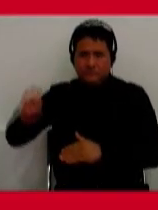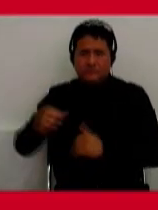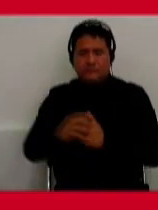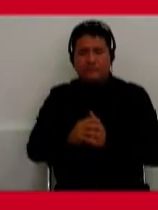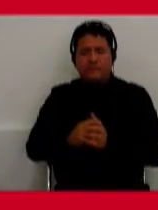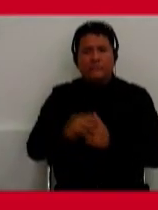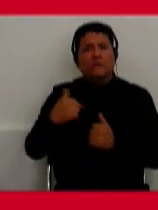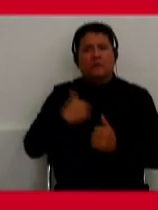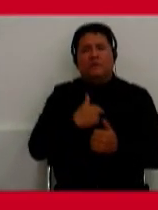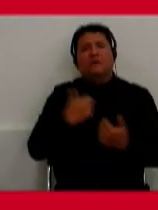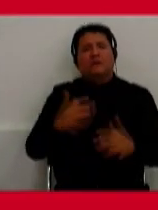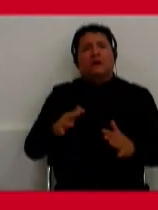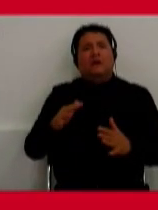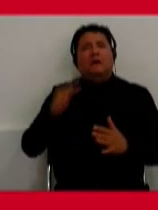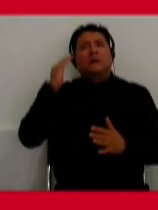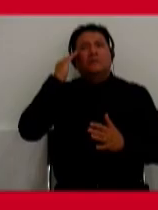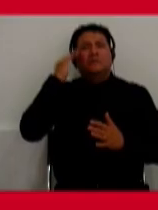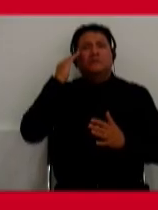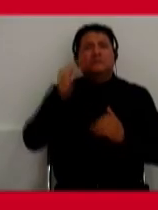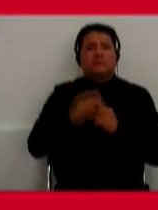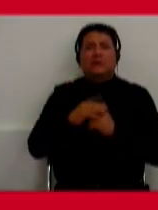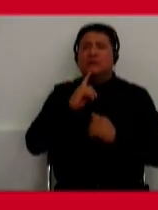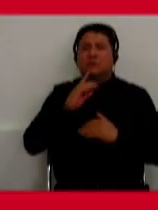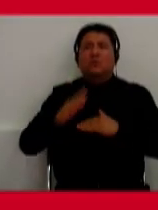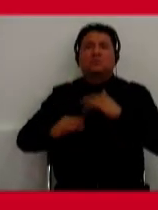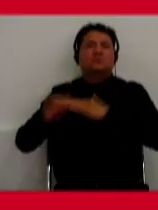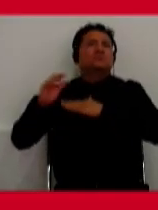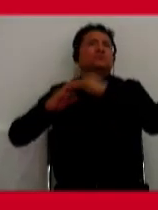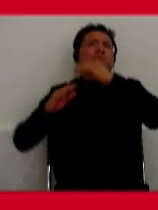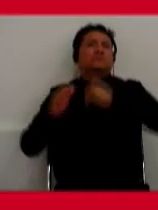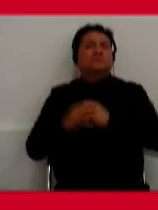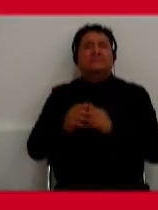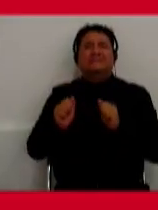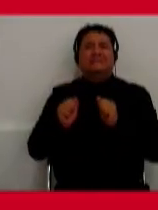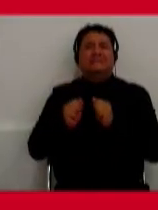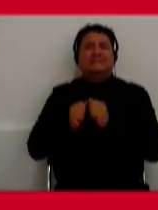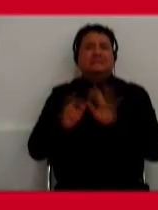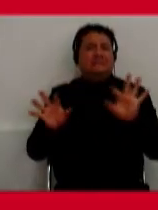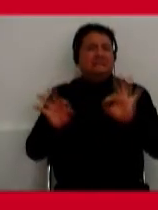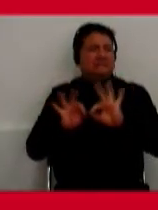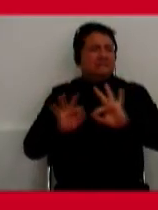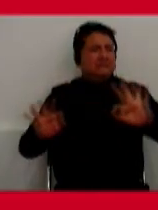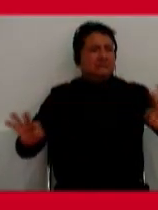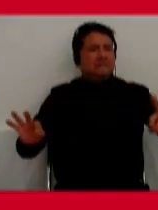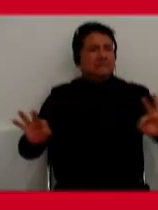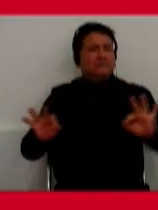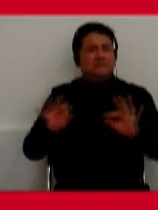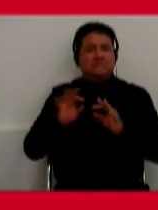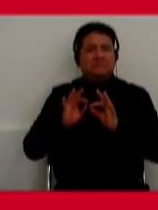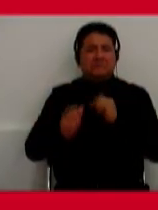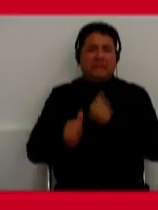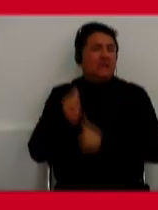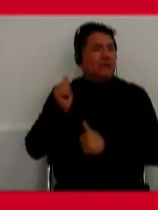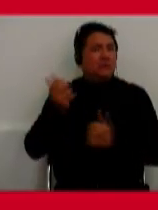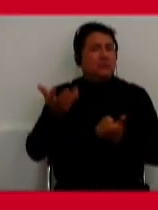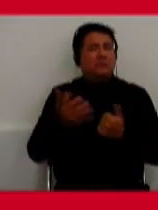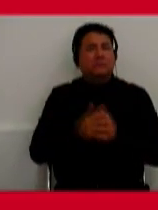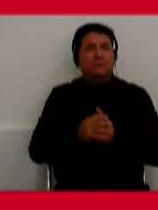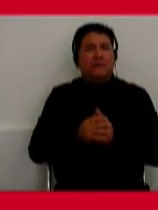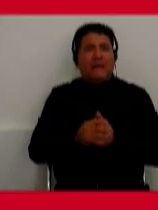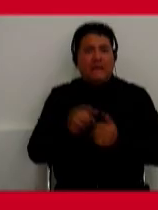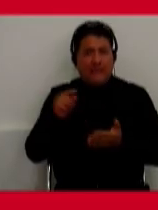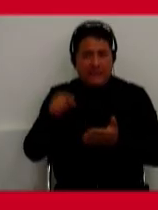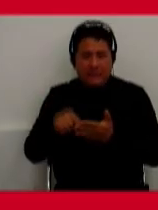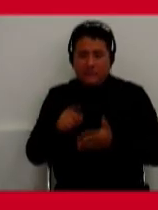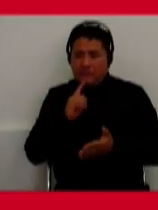de una ingeniería de operación, que es construible, sin ningún riesgo significativo para estos. Esto va a ser